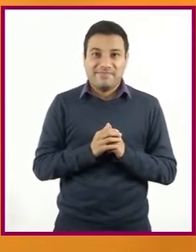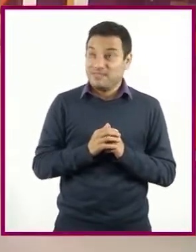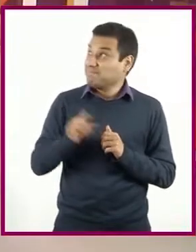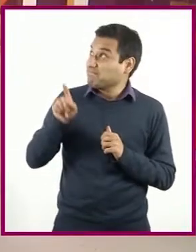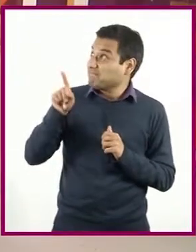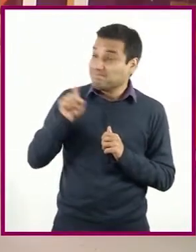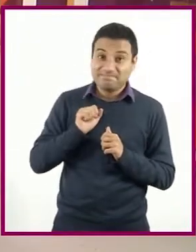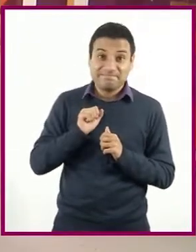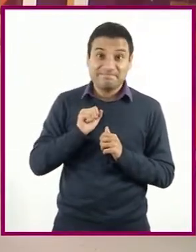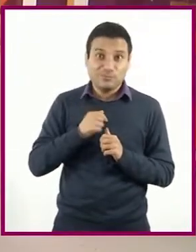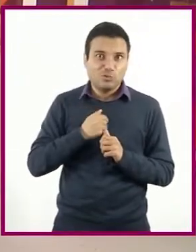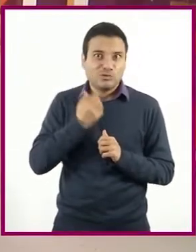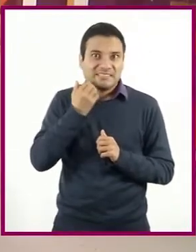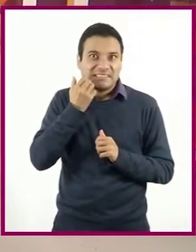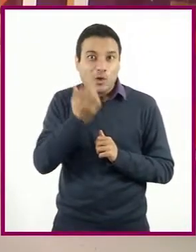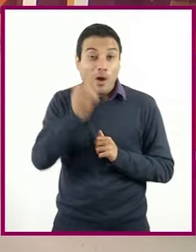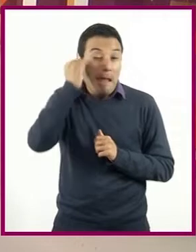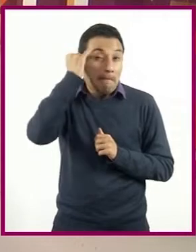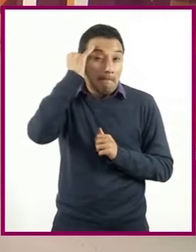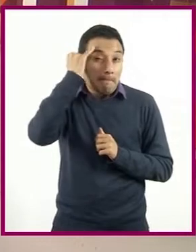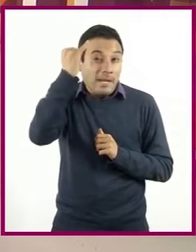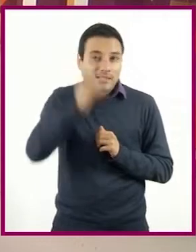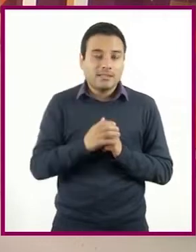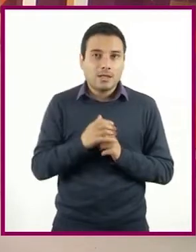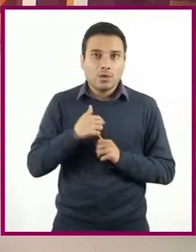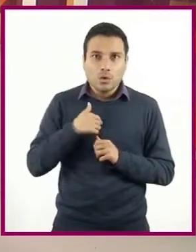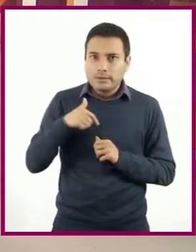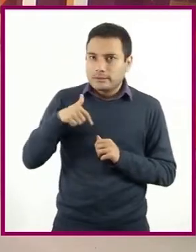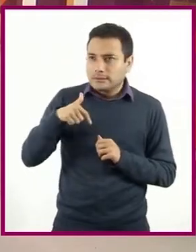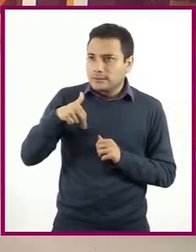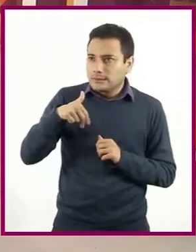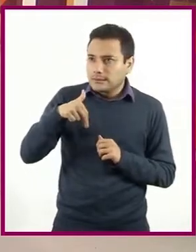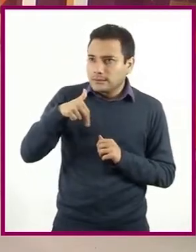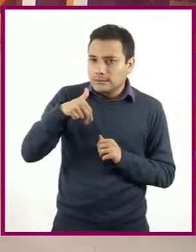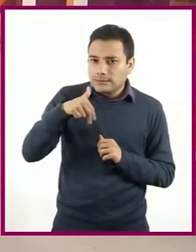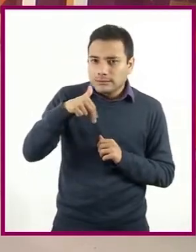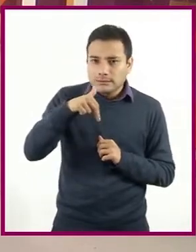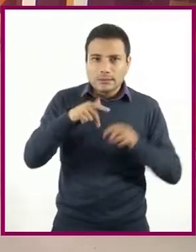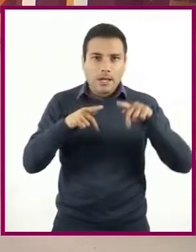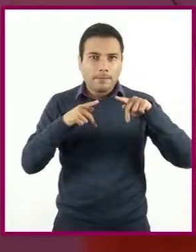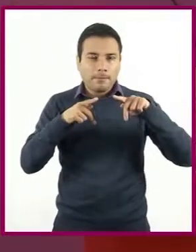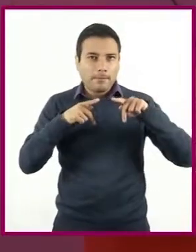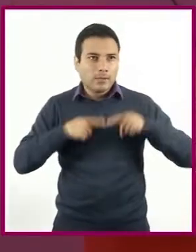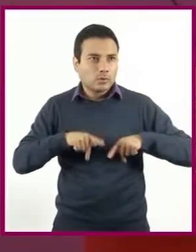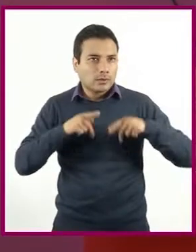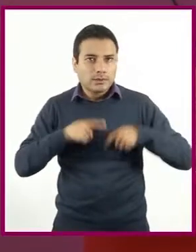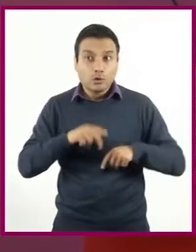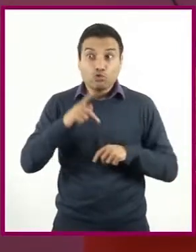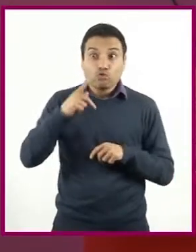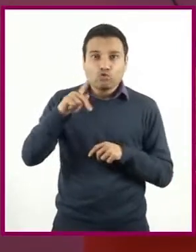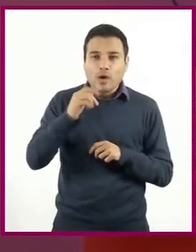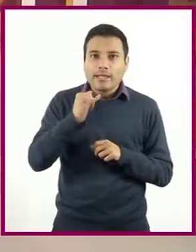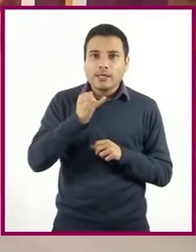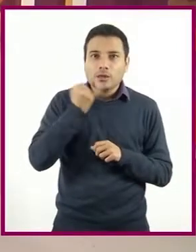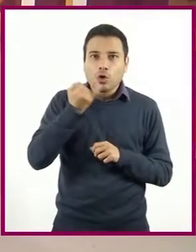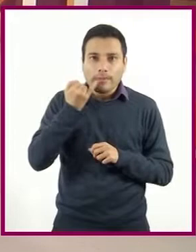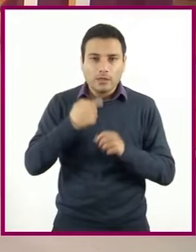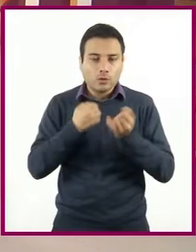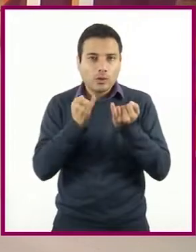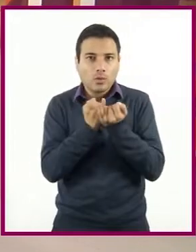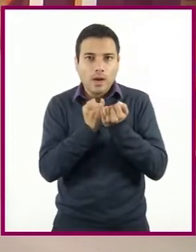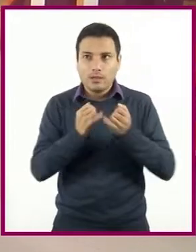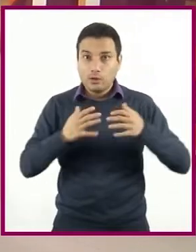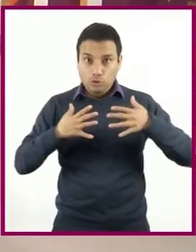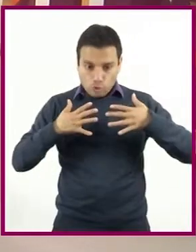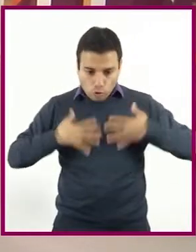Tenochtitlan. Imagínate caminar en medio de sus pobladores, hablando su lengua y vestir sus atuendos,